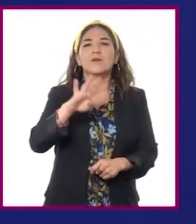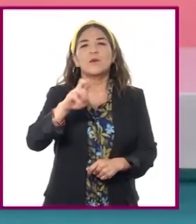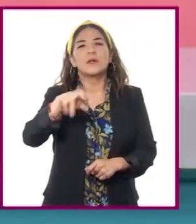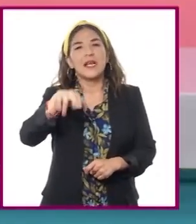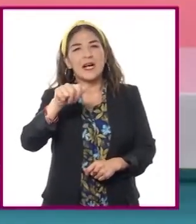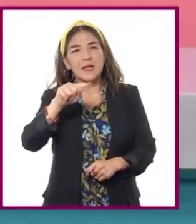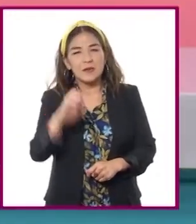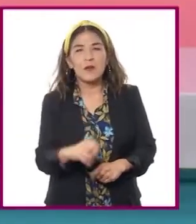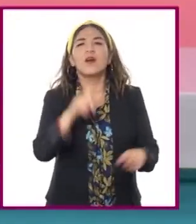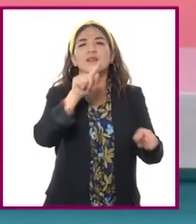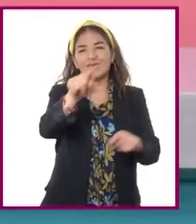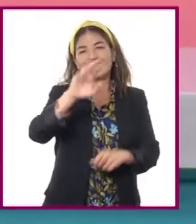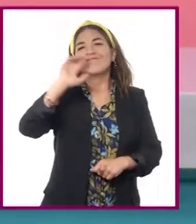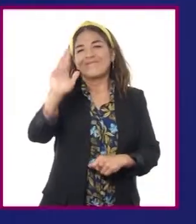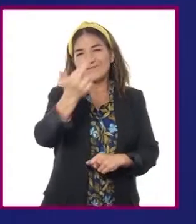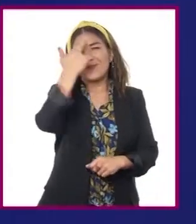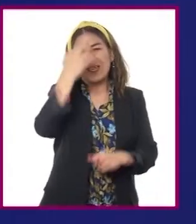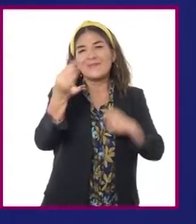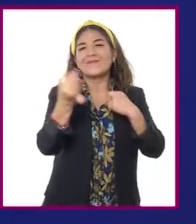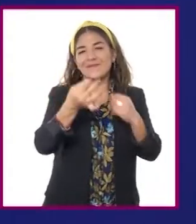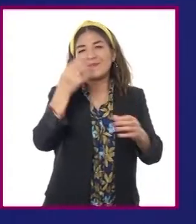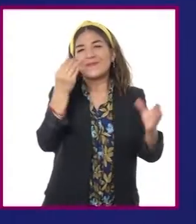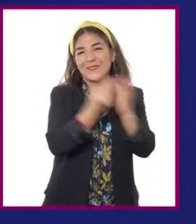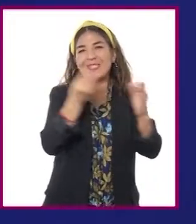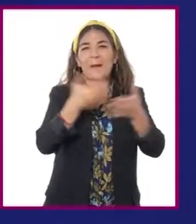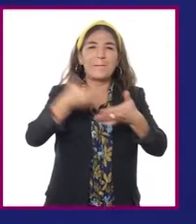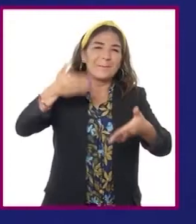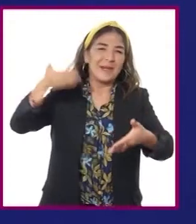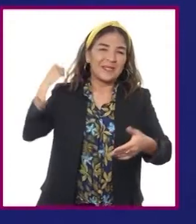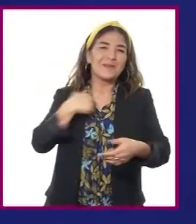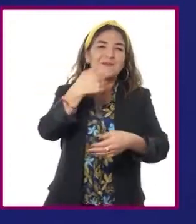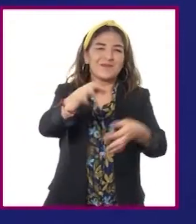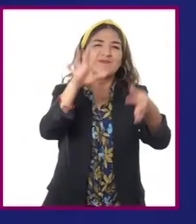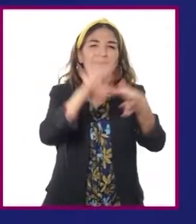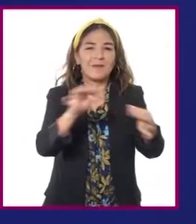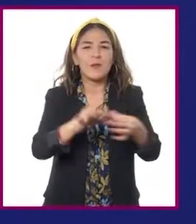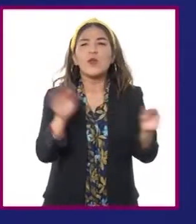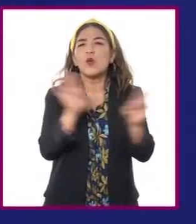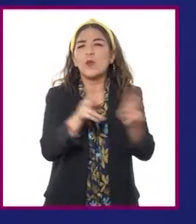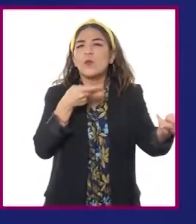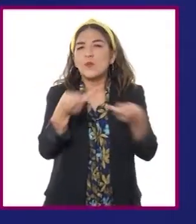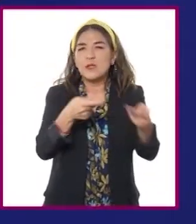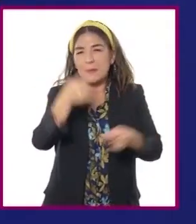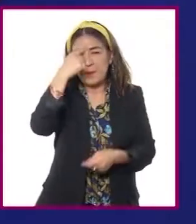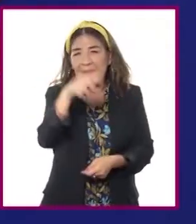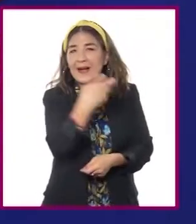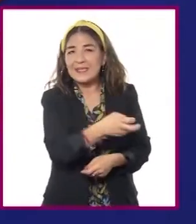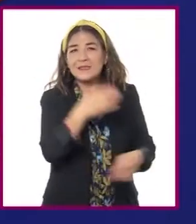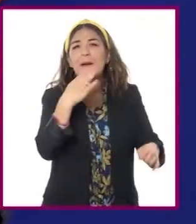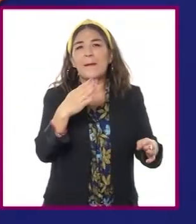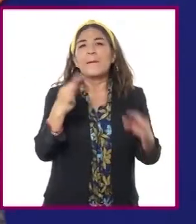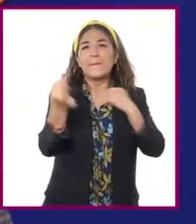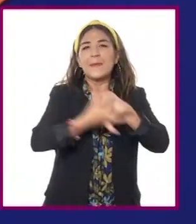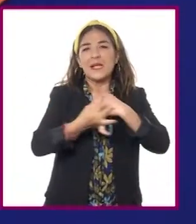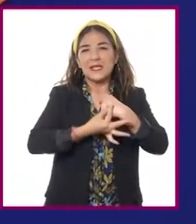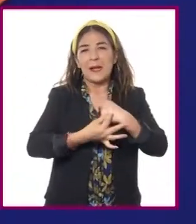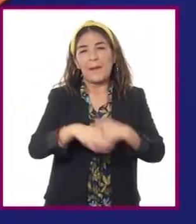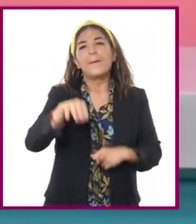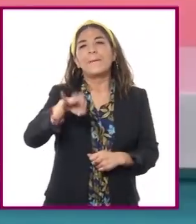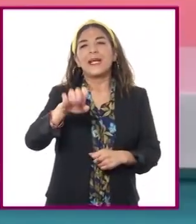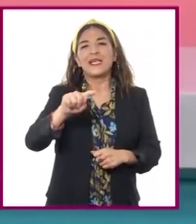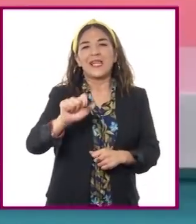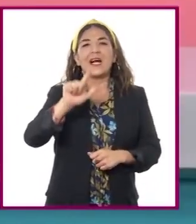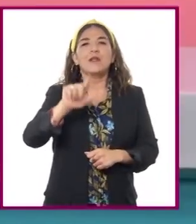carbonatos. Seguro lo recuerdan de sesiones pasadas. El proceso principal para obtener estos metales es la